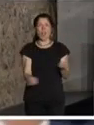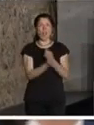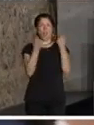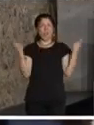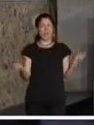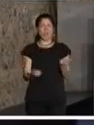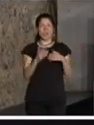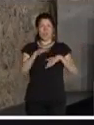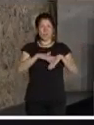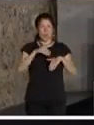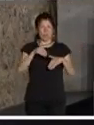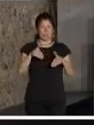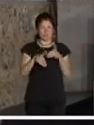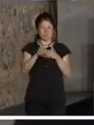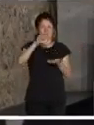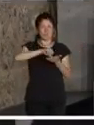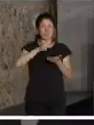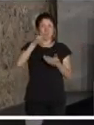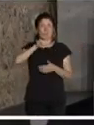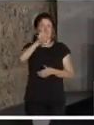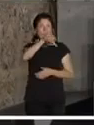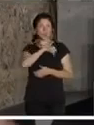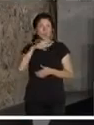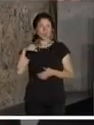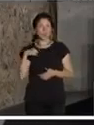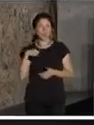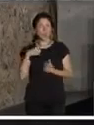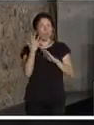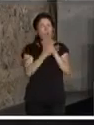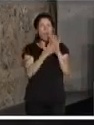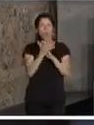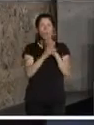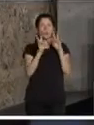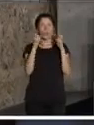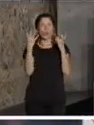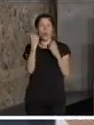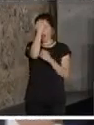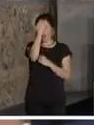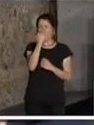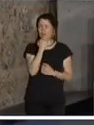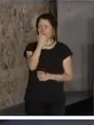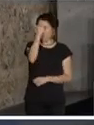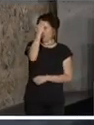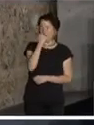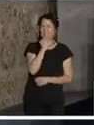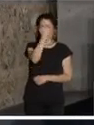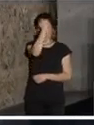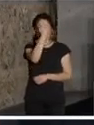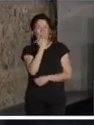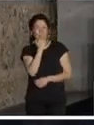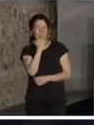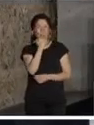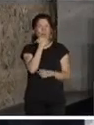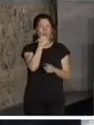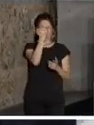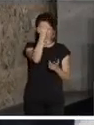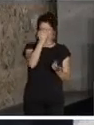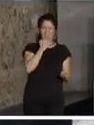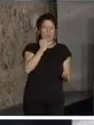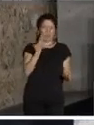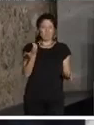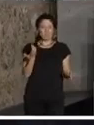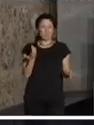electoral para las municipales y para las autonómicas hablando de eta eta eta y masetta